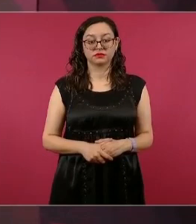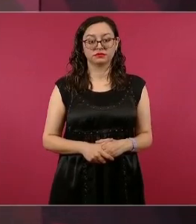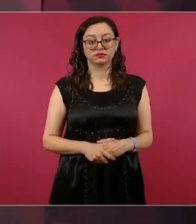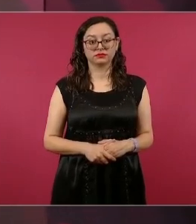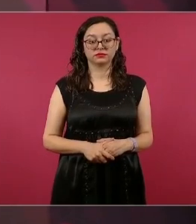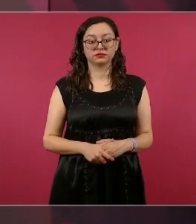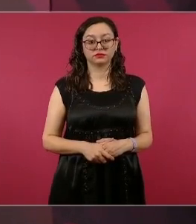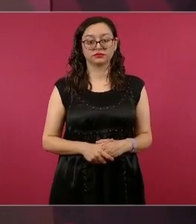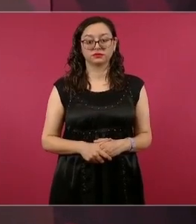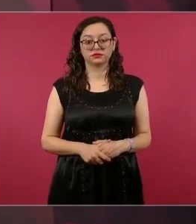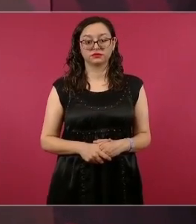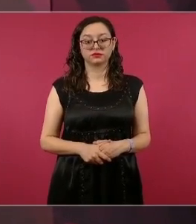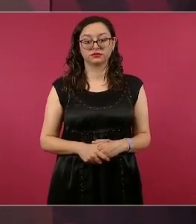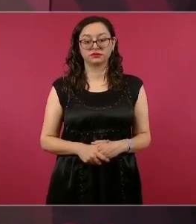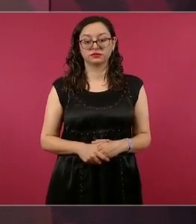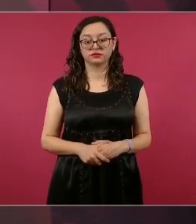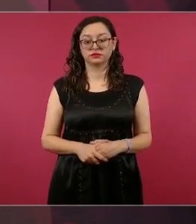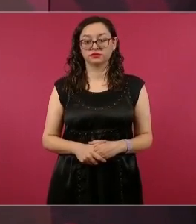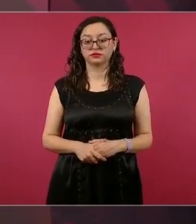de